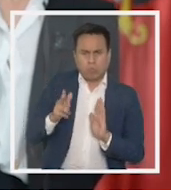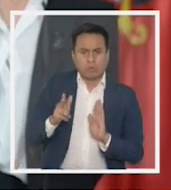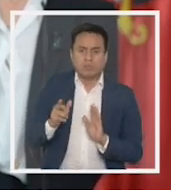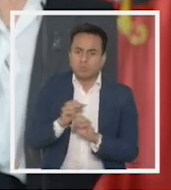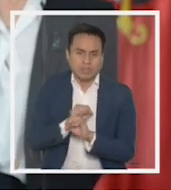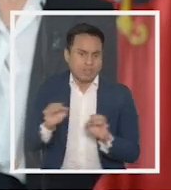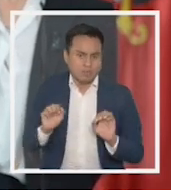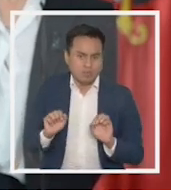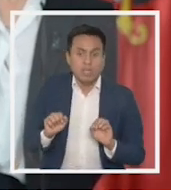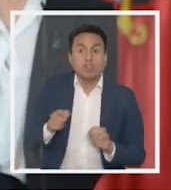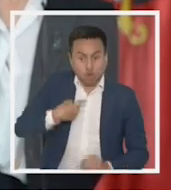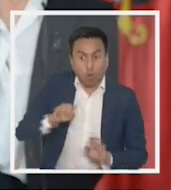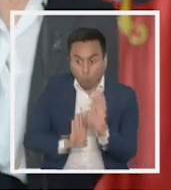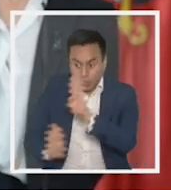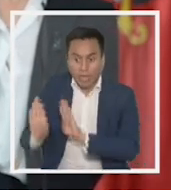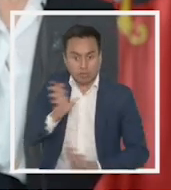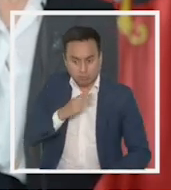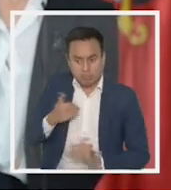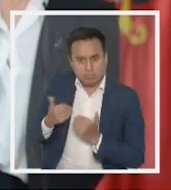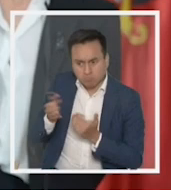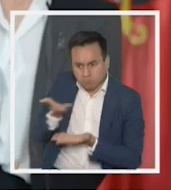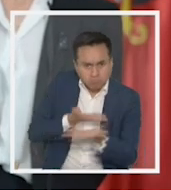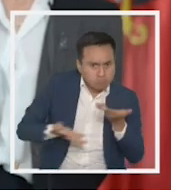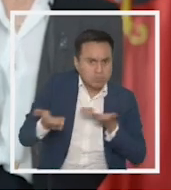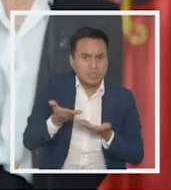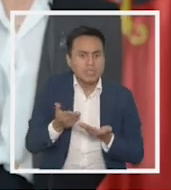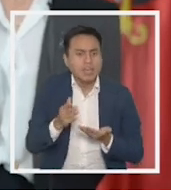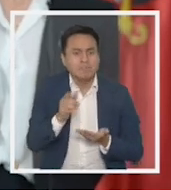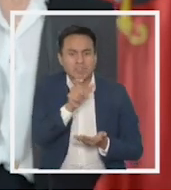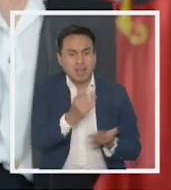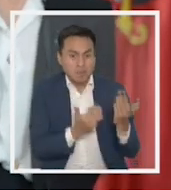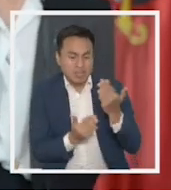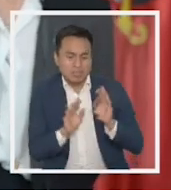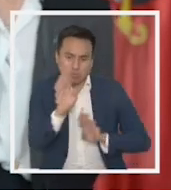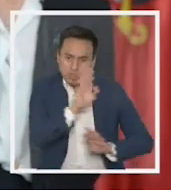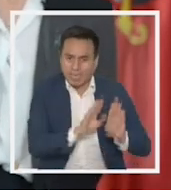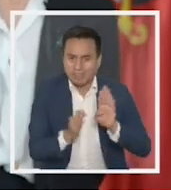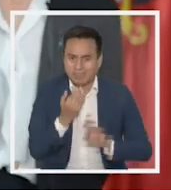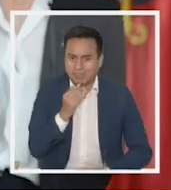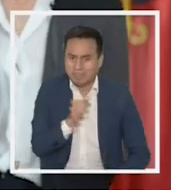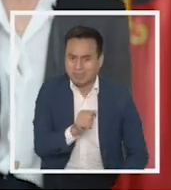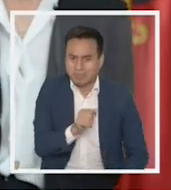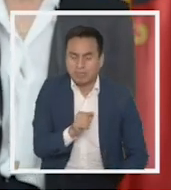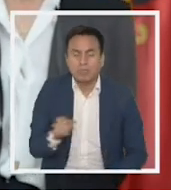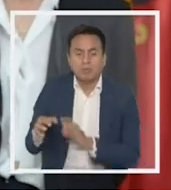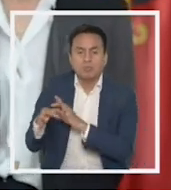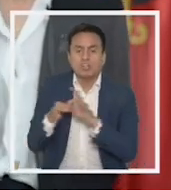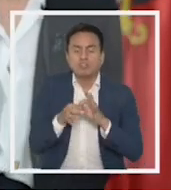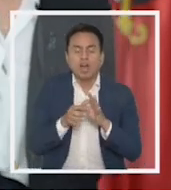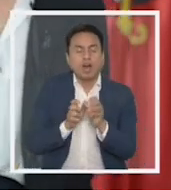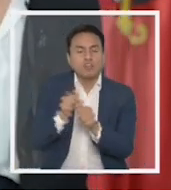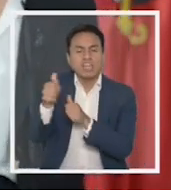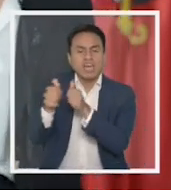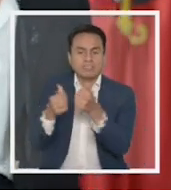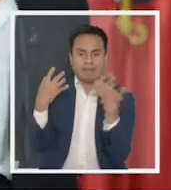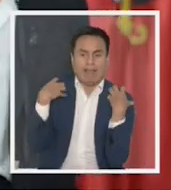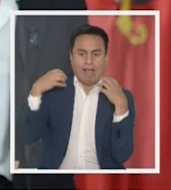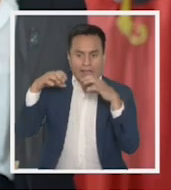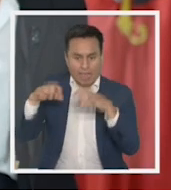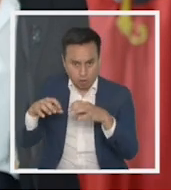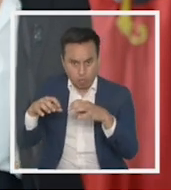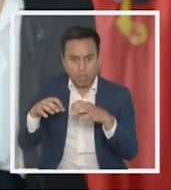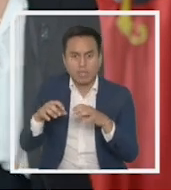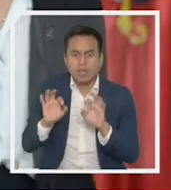cuidan. Y por eso las autoridades a cargo están abocadas de manera prioritaria a implementar estas medidas